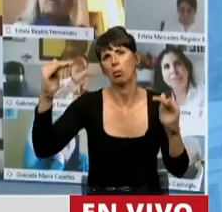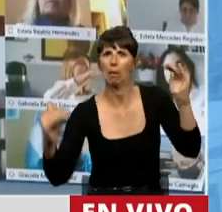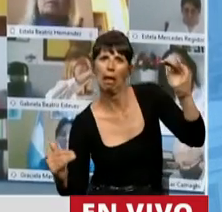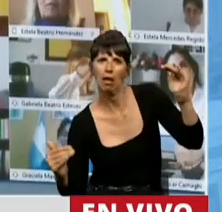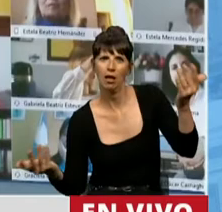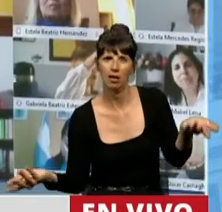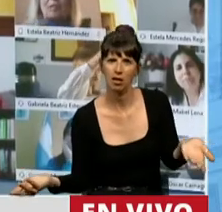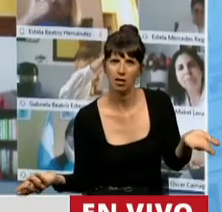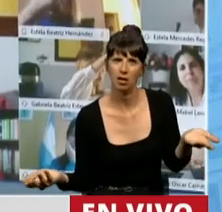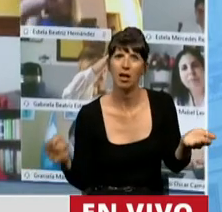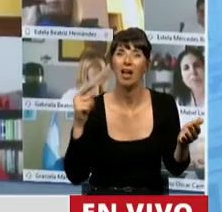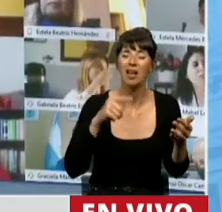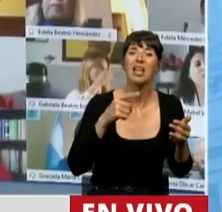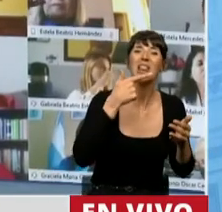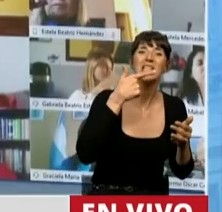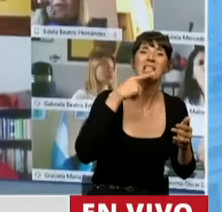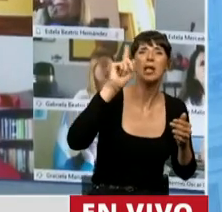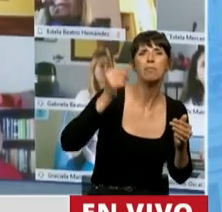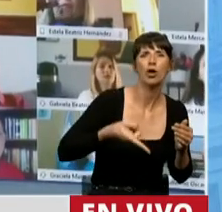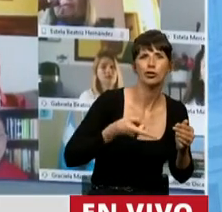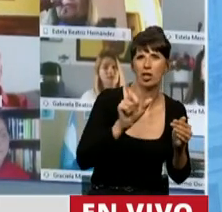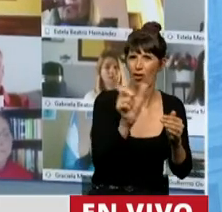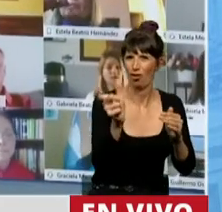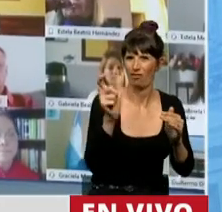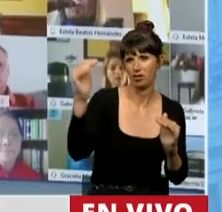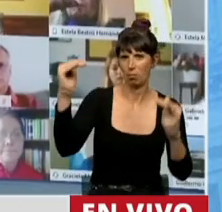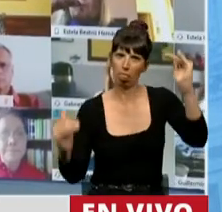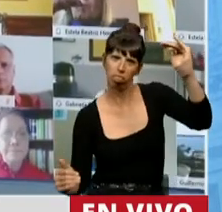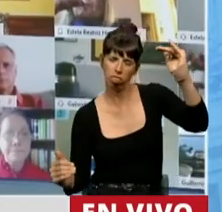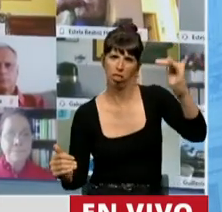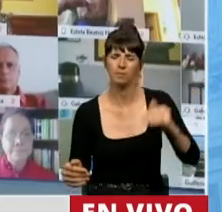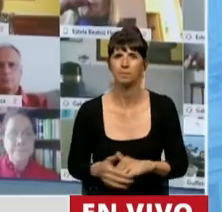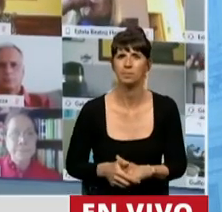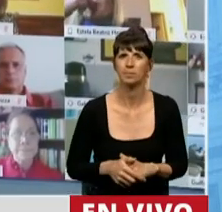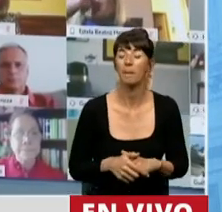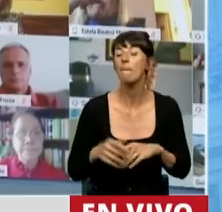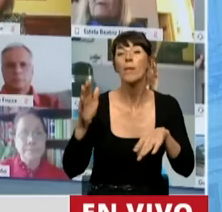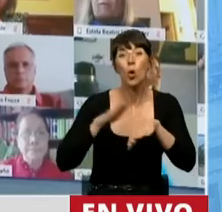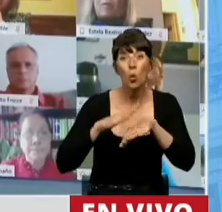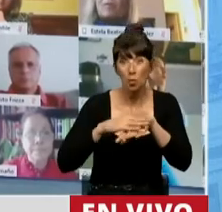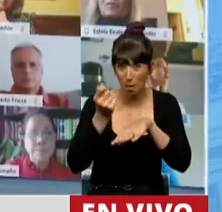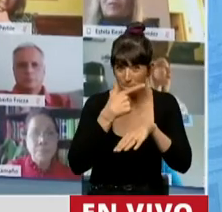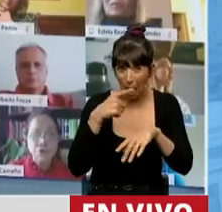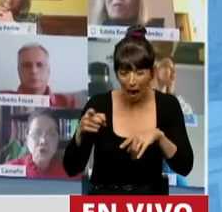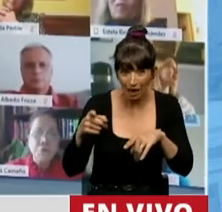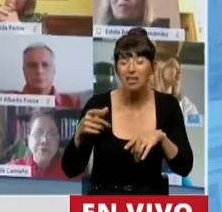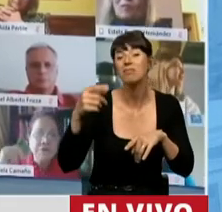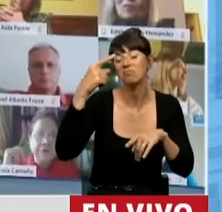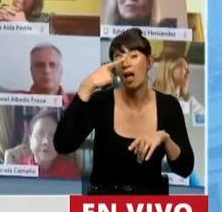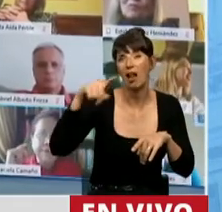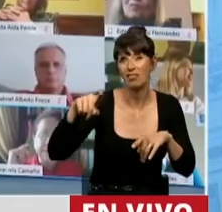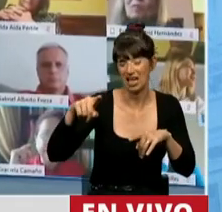aumentando entonces del 17% de diferencia en el ratio. Por la crisis que dejaron, los jubilados y jubiladas se